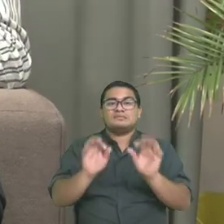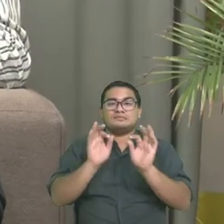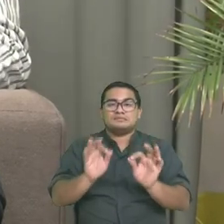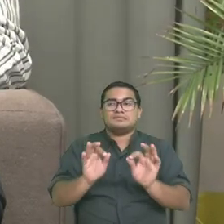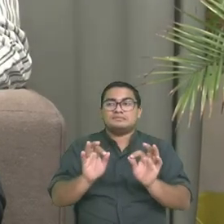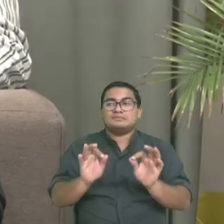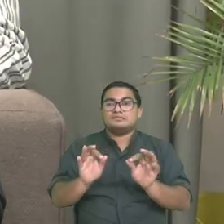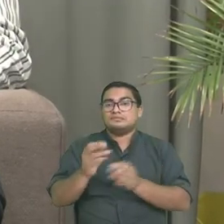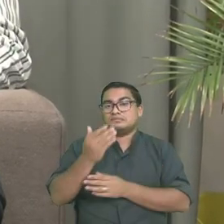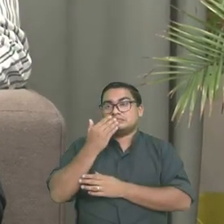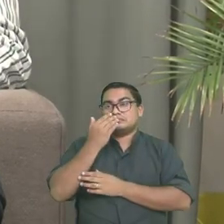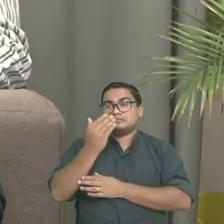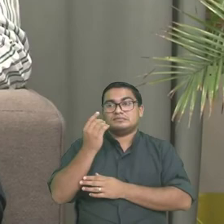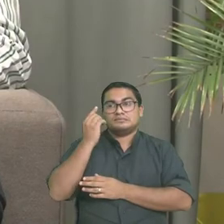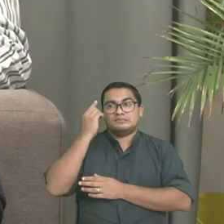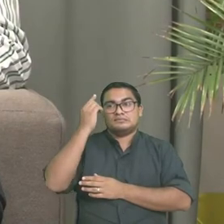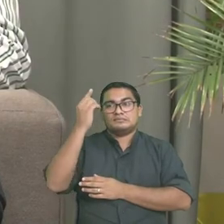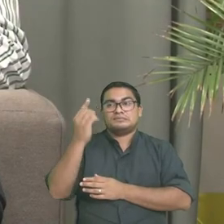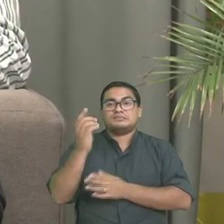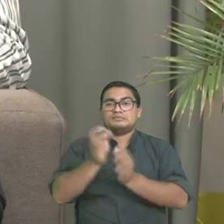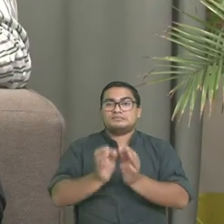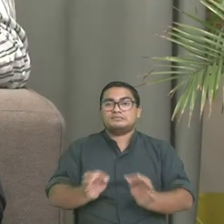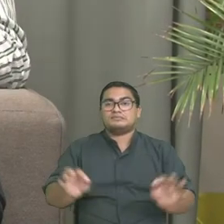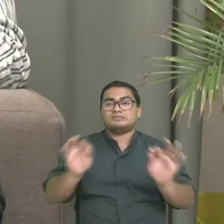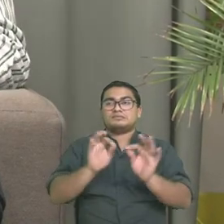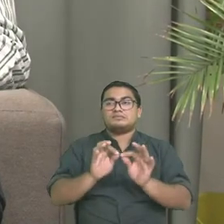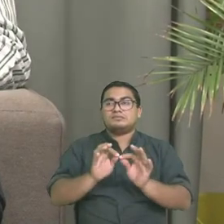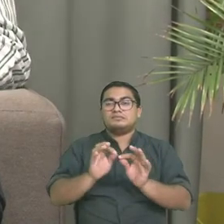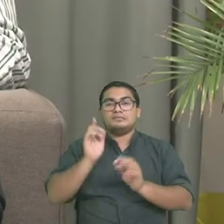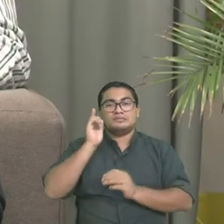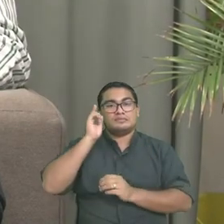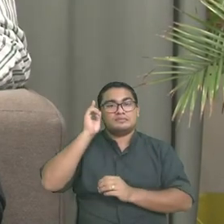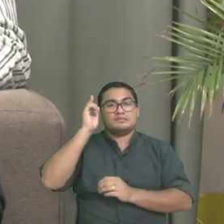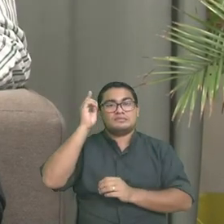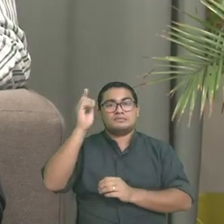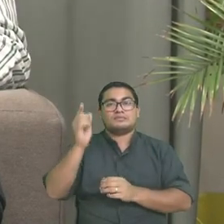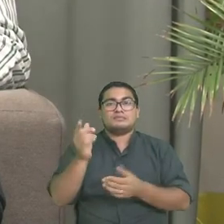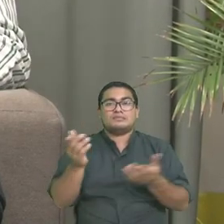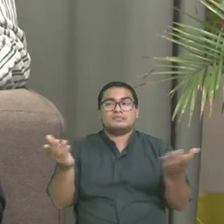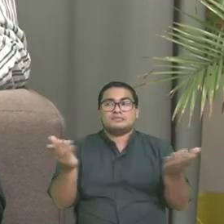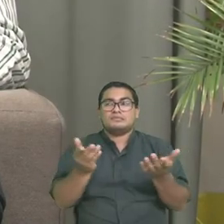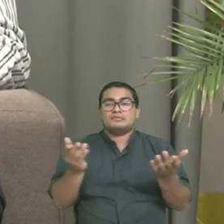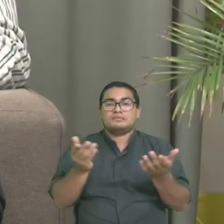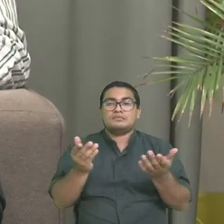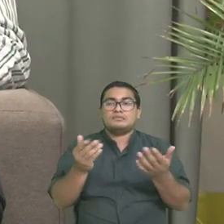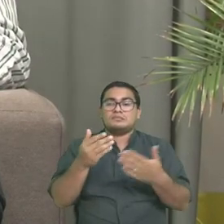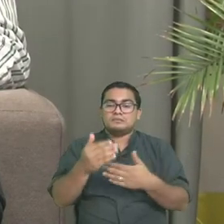ruta de prosperidad y esa ruta de desarrollo que ha